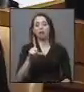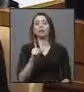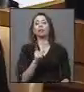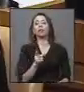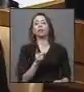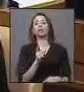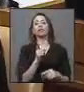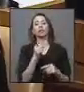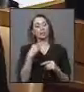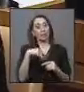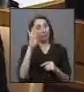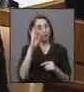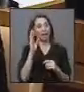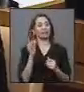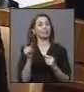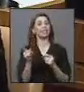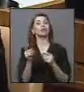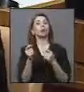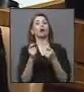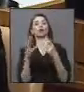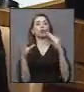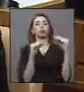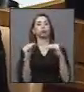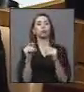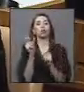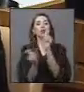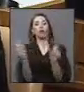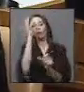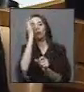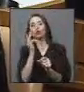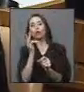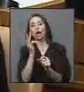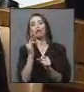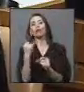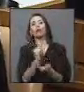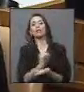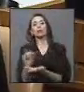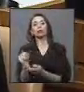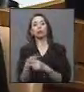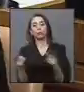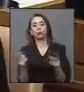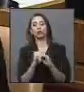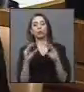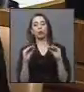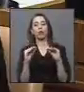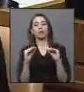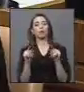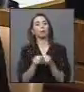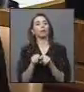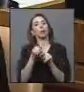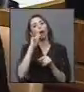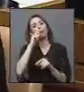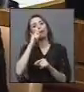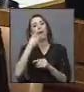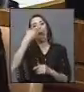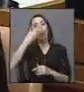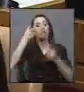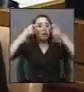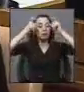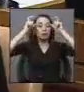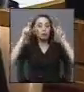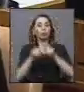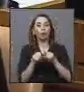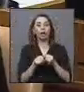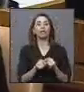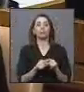la negociación del sector público. Y, sin embargo, no se puede hablar de esto porque está completamente demonizada. Fíjense